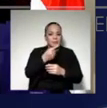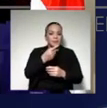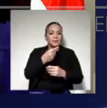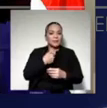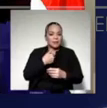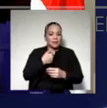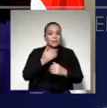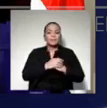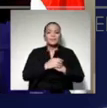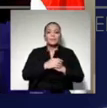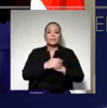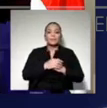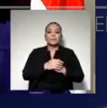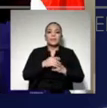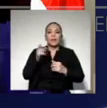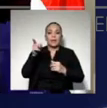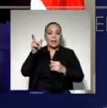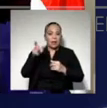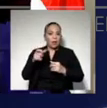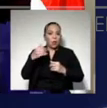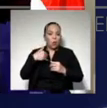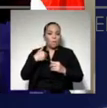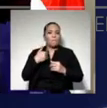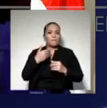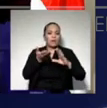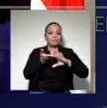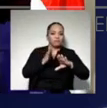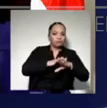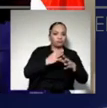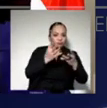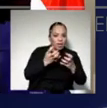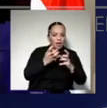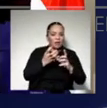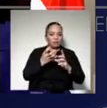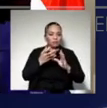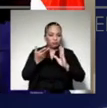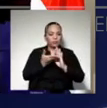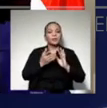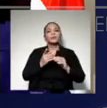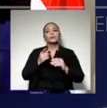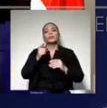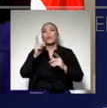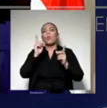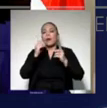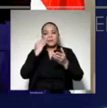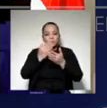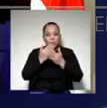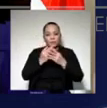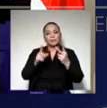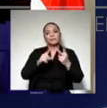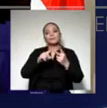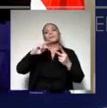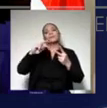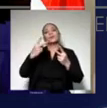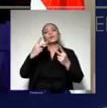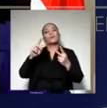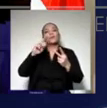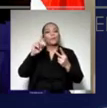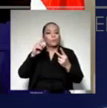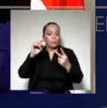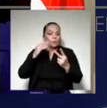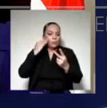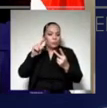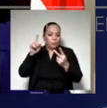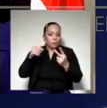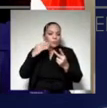tiene del intento de extorsión de esta persona. ¿Cuáles serían esas pruebas? Y la otra pregunta es si